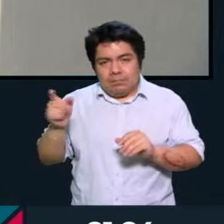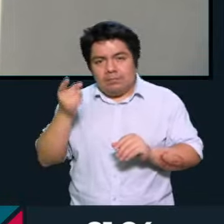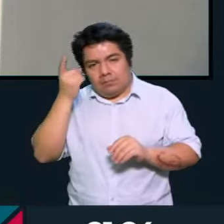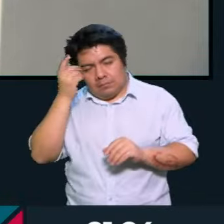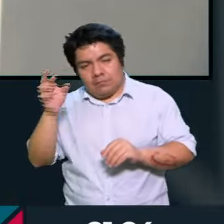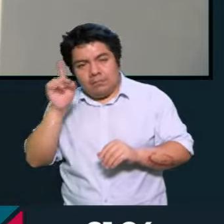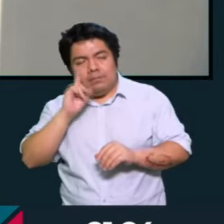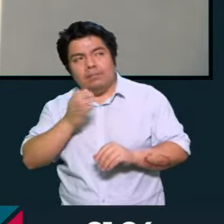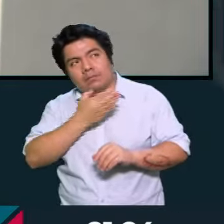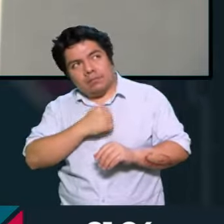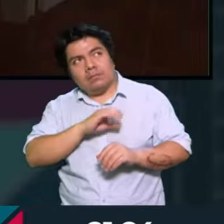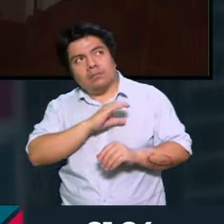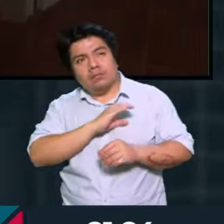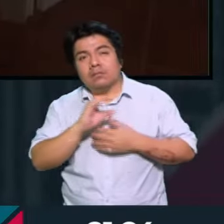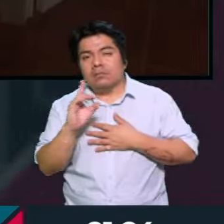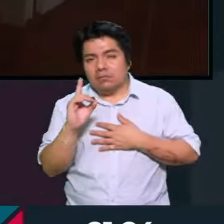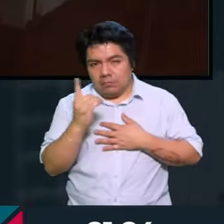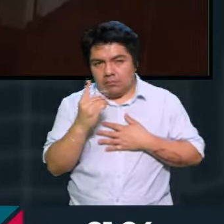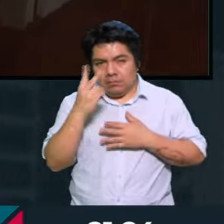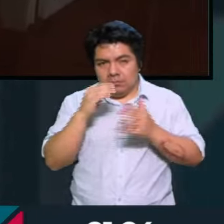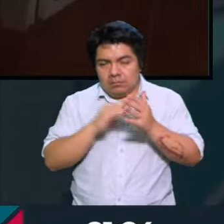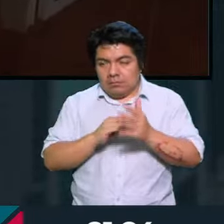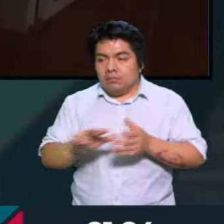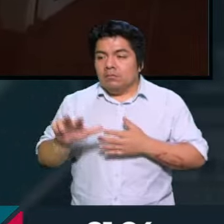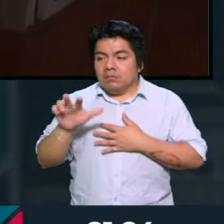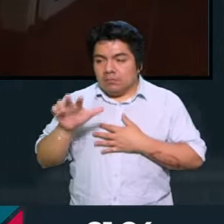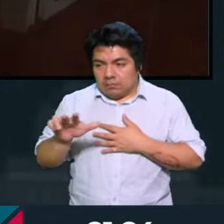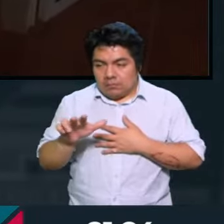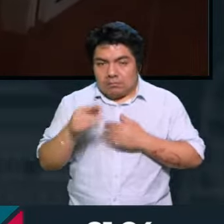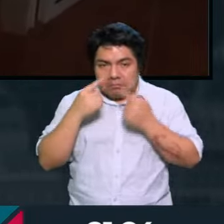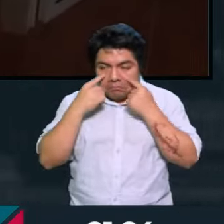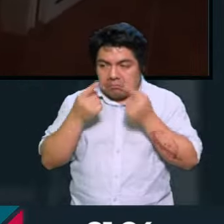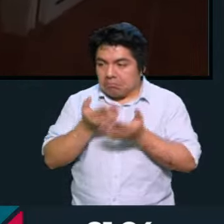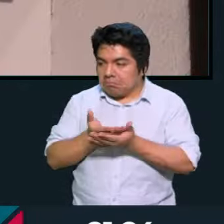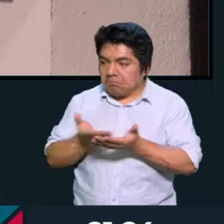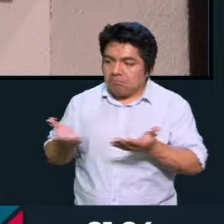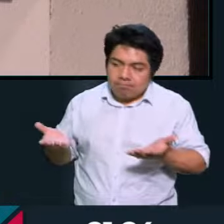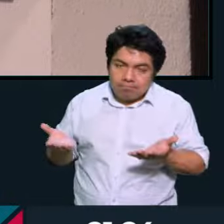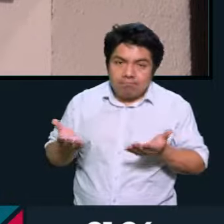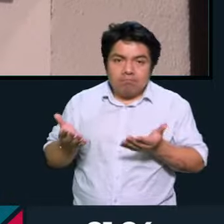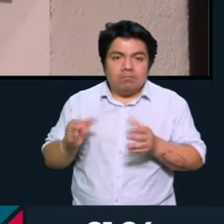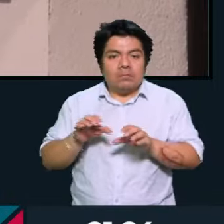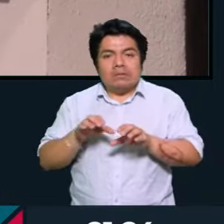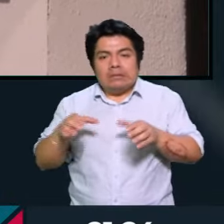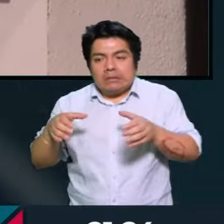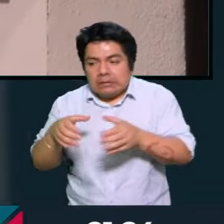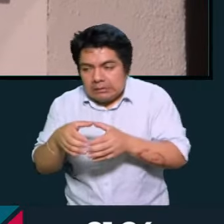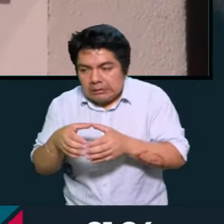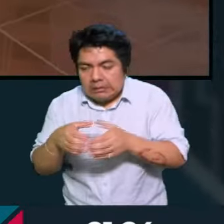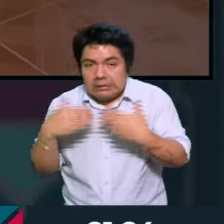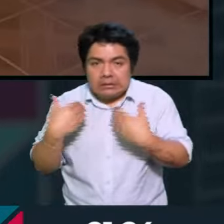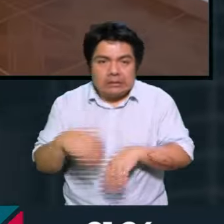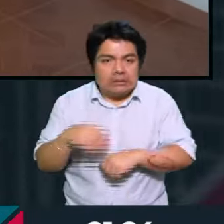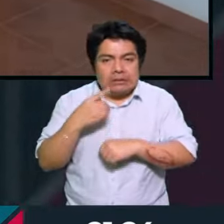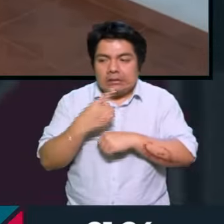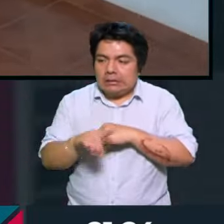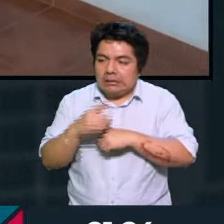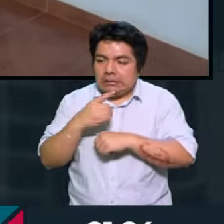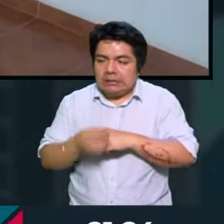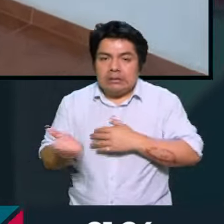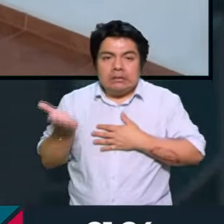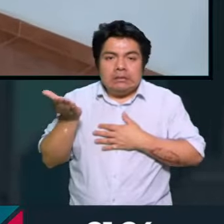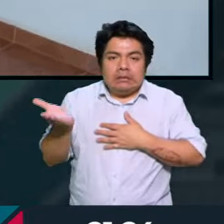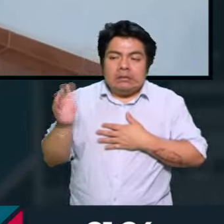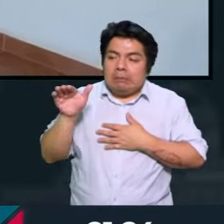en diciembre de 2018 y pues encontramos una comunidad damnificada que estaba exigiendo que se le